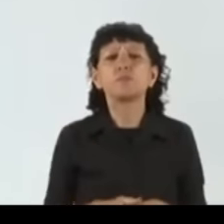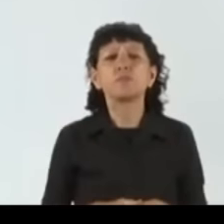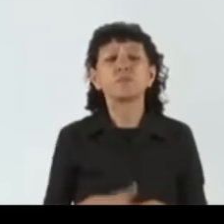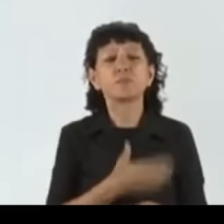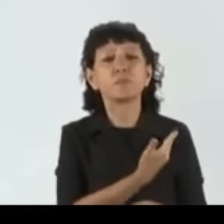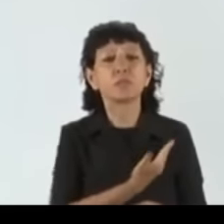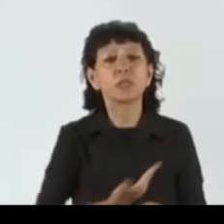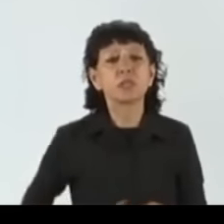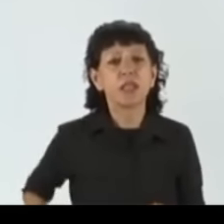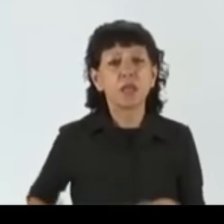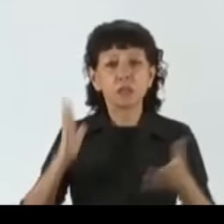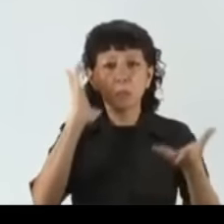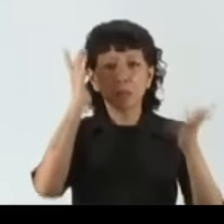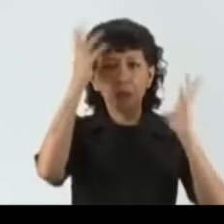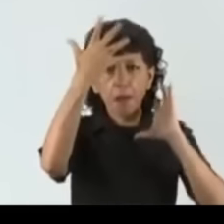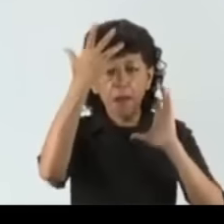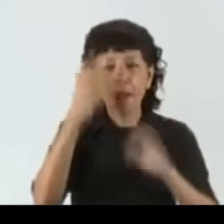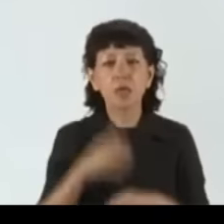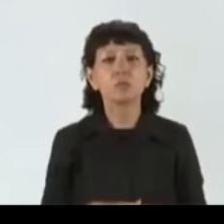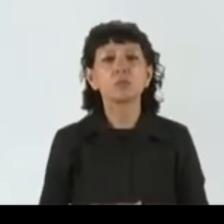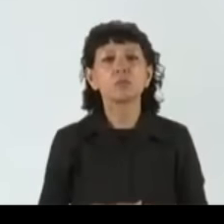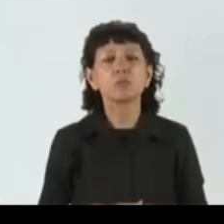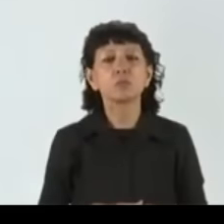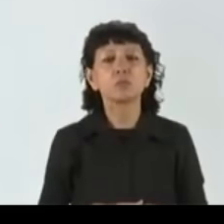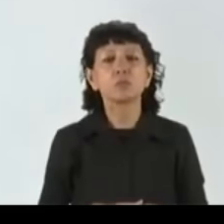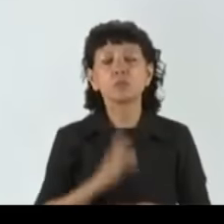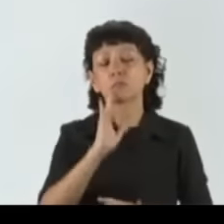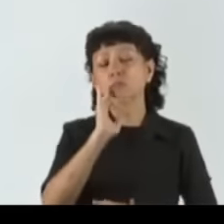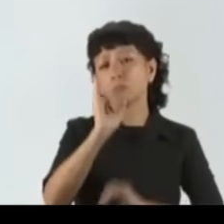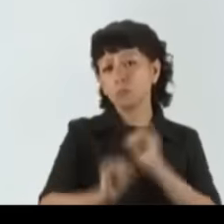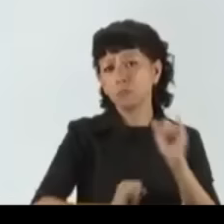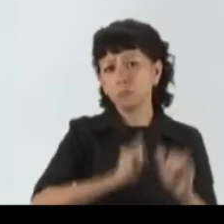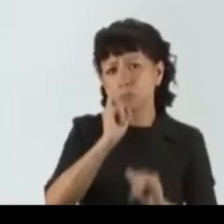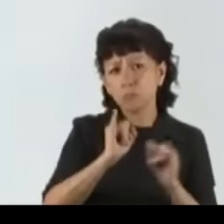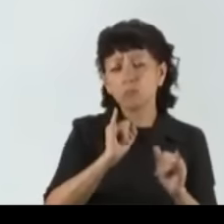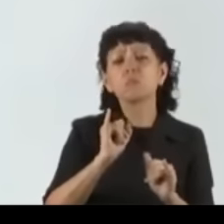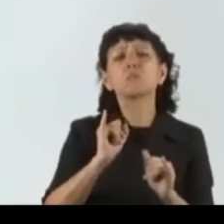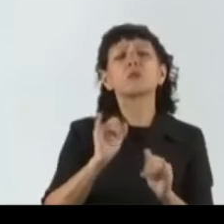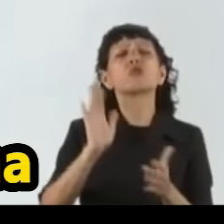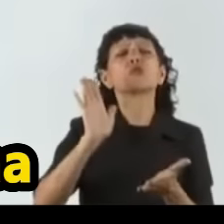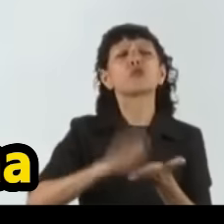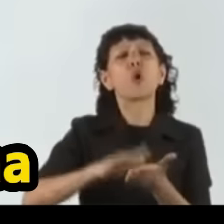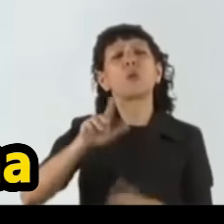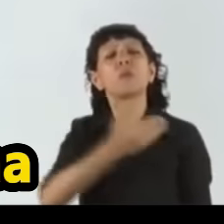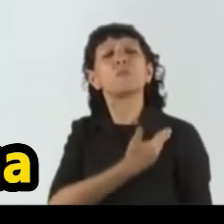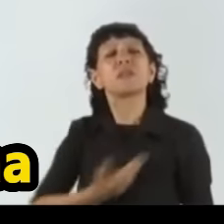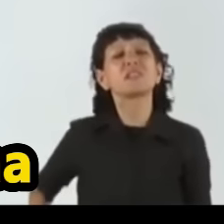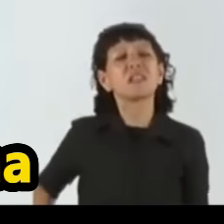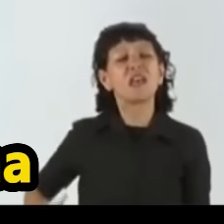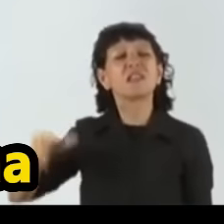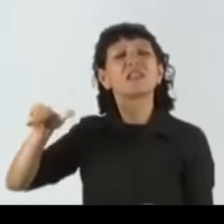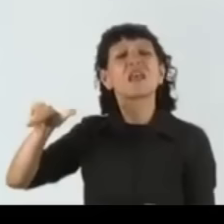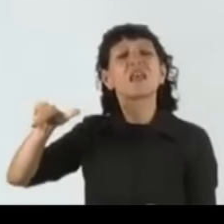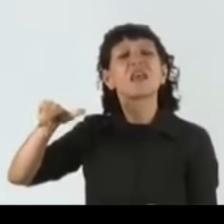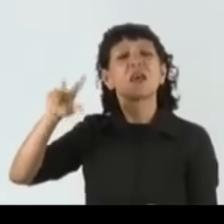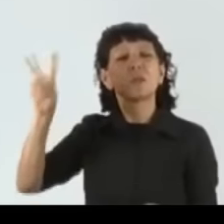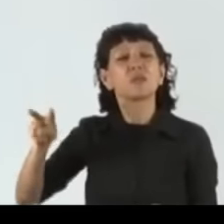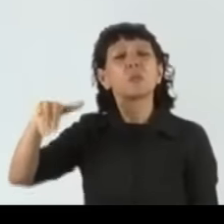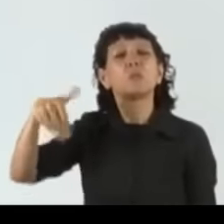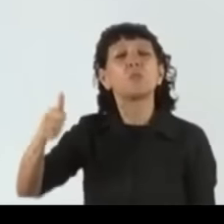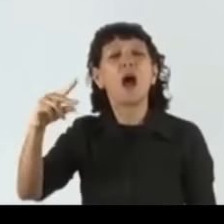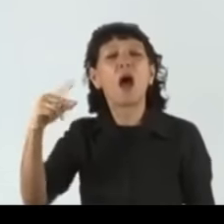presidente Milei habló de las declaraciones que hizo el presidente de otro país, Nicolás Maduro, que dijo que era un error fatal en la historia argentina y lo tomó